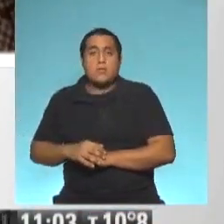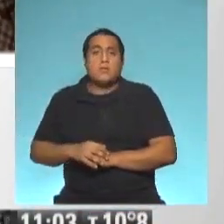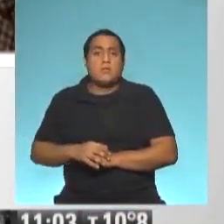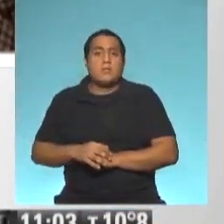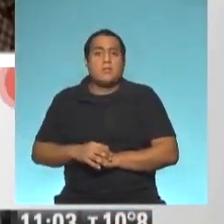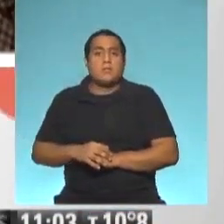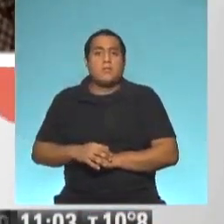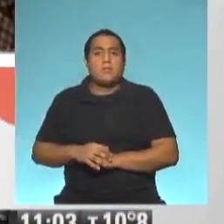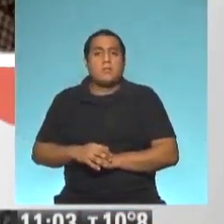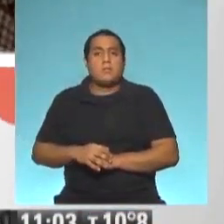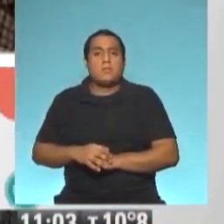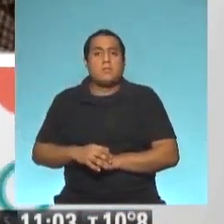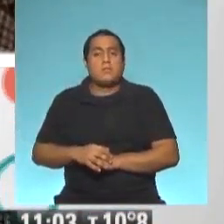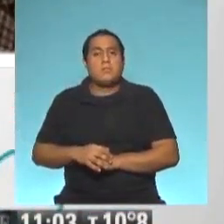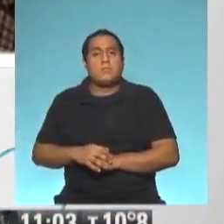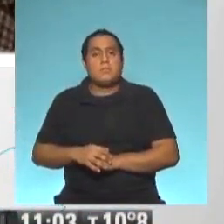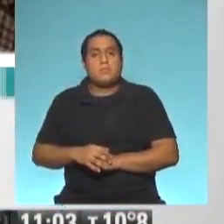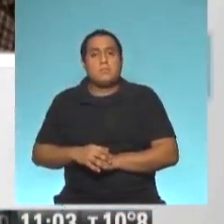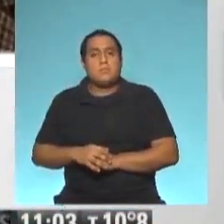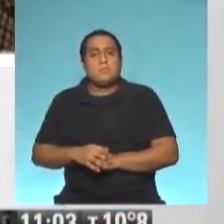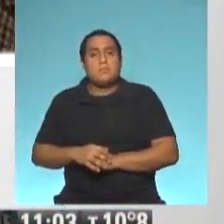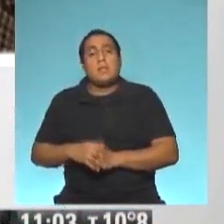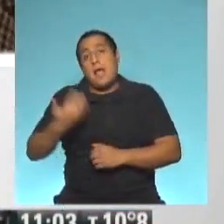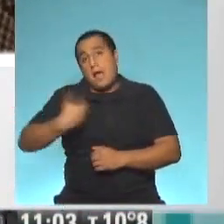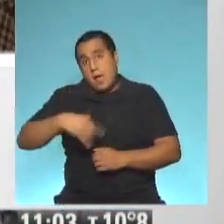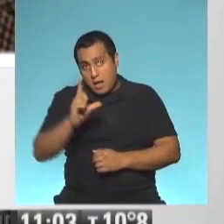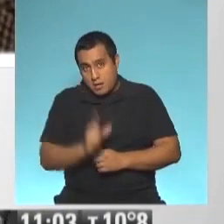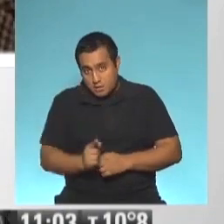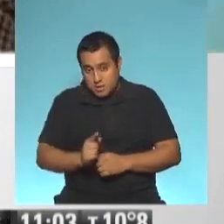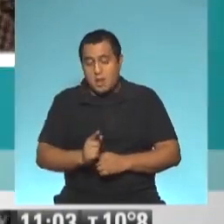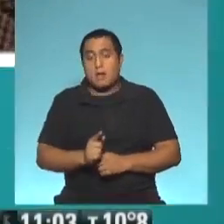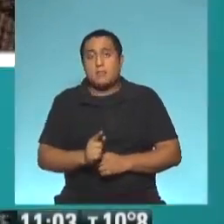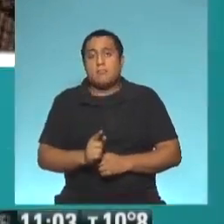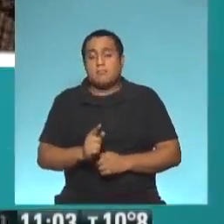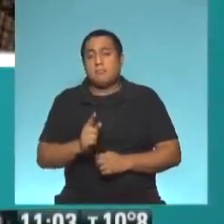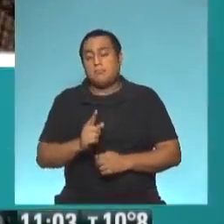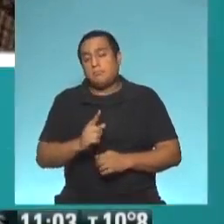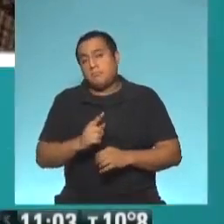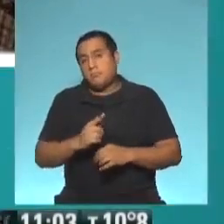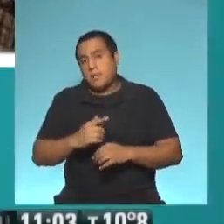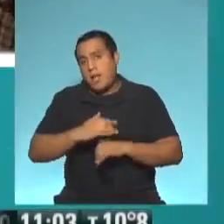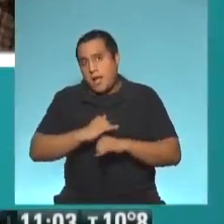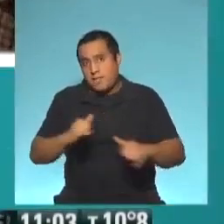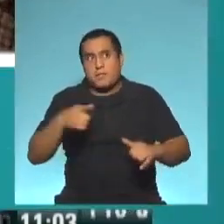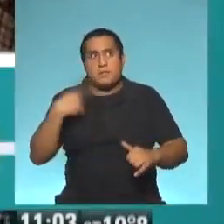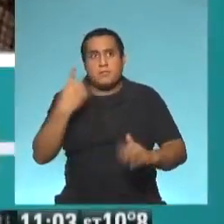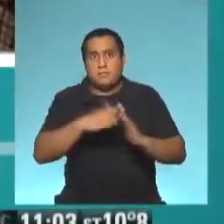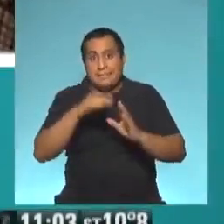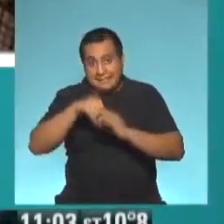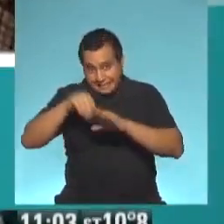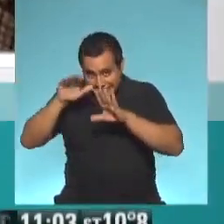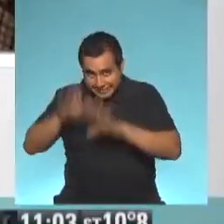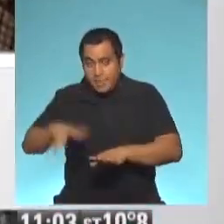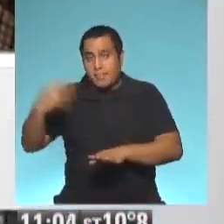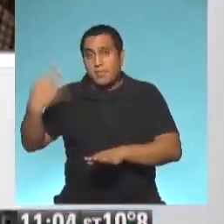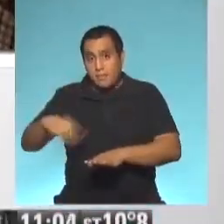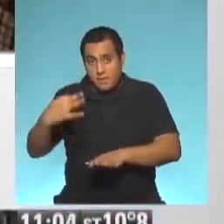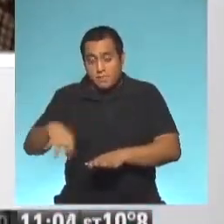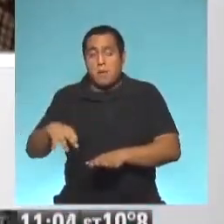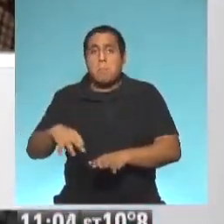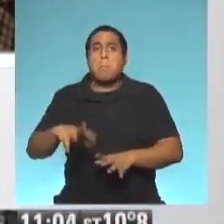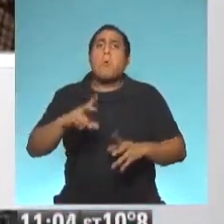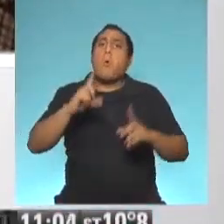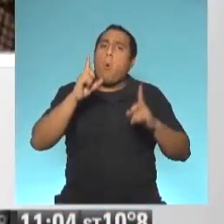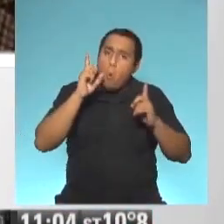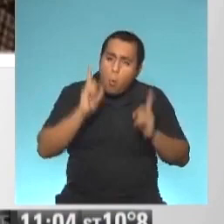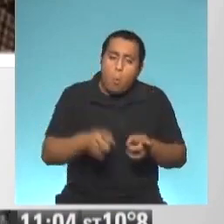y preventivo en Argentina generó estas condiciones particulares que estamos viviendo, ha sido posible y se han